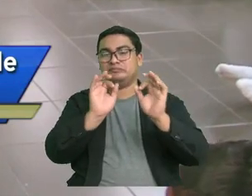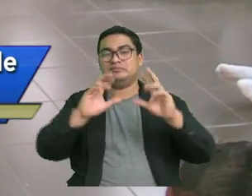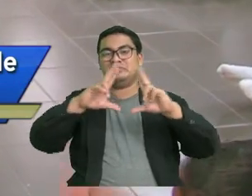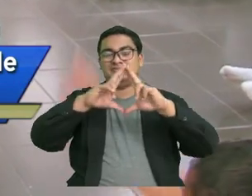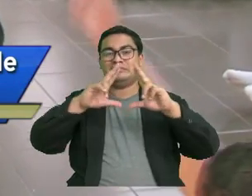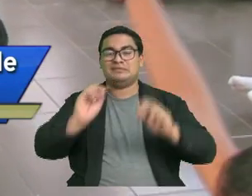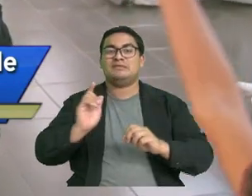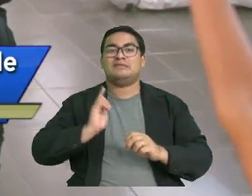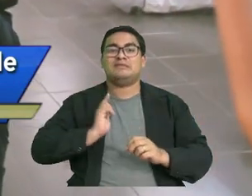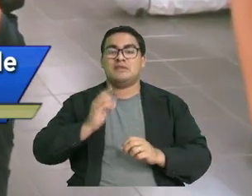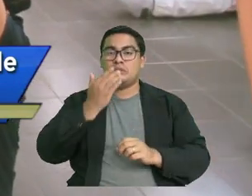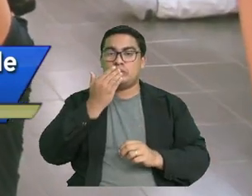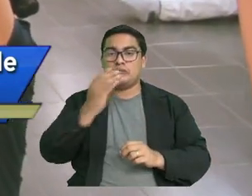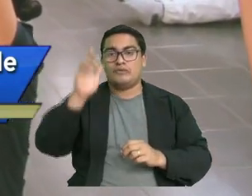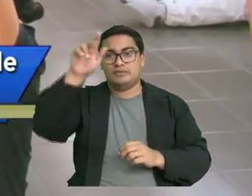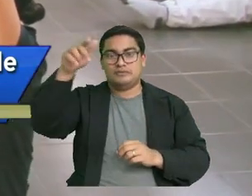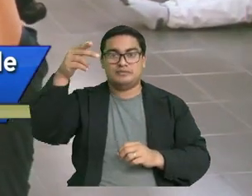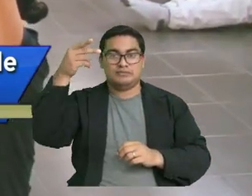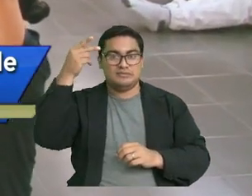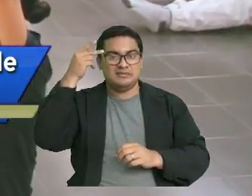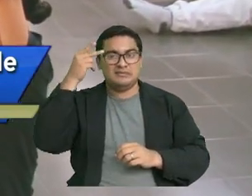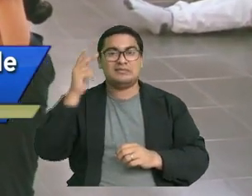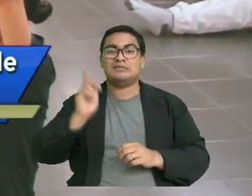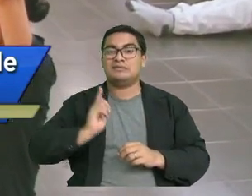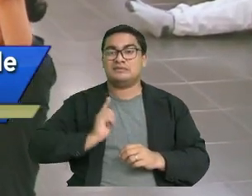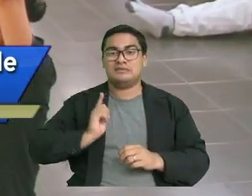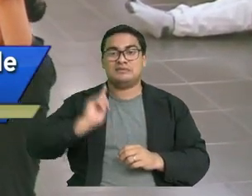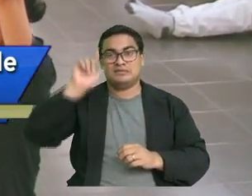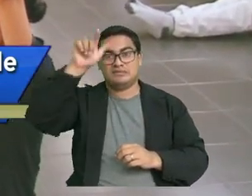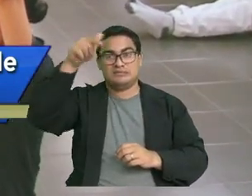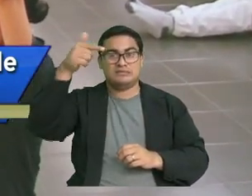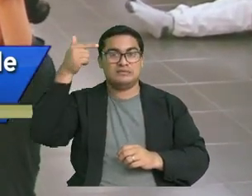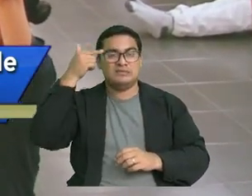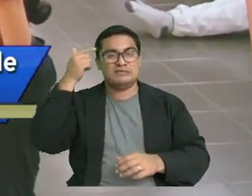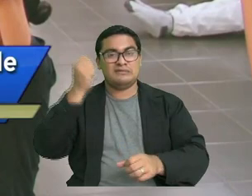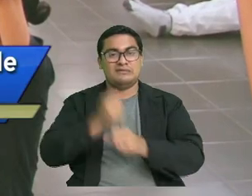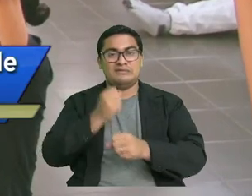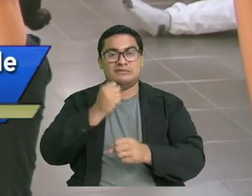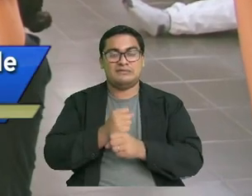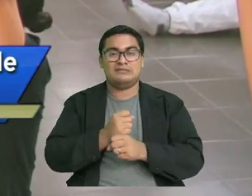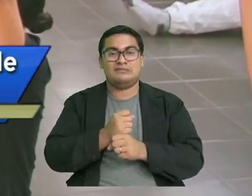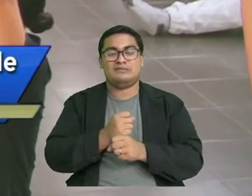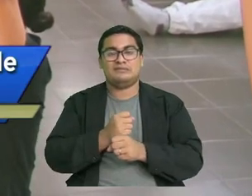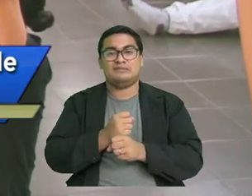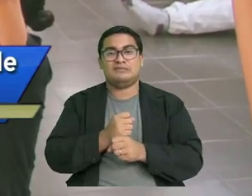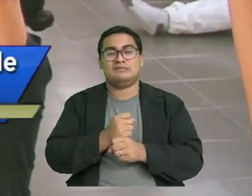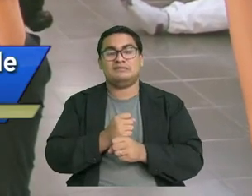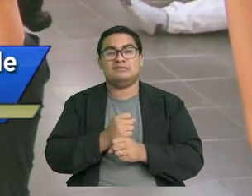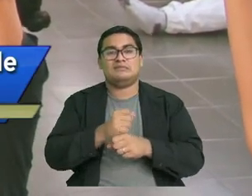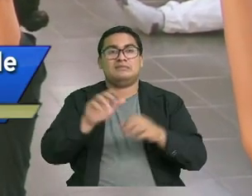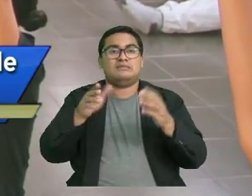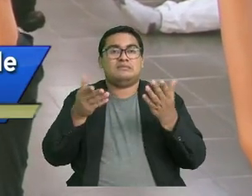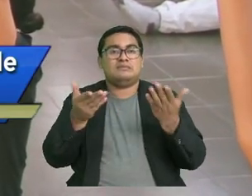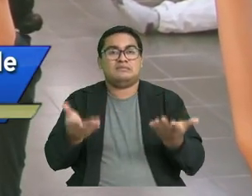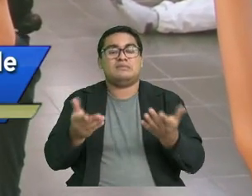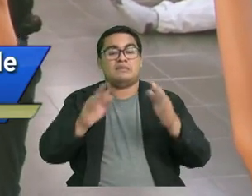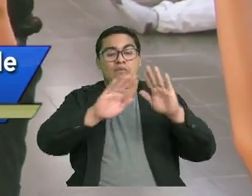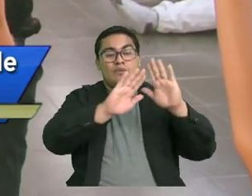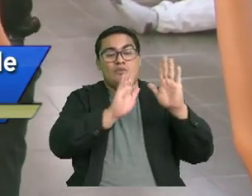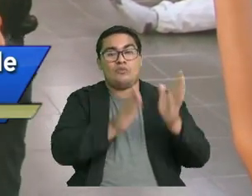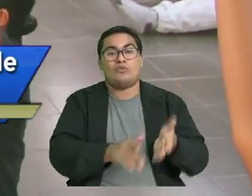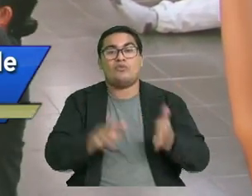que hay una voluntad política, que hay un gobierno que está trabajando para que las